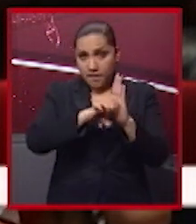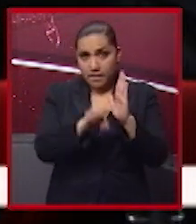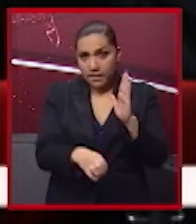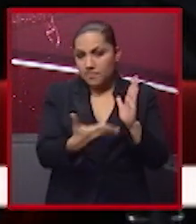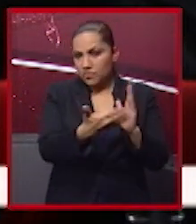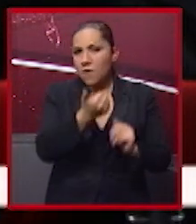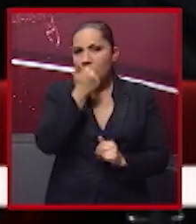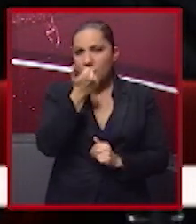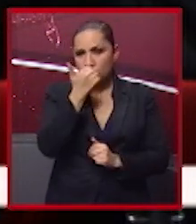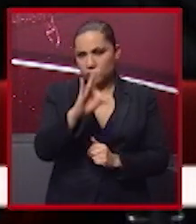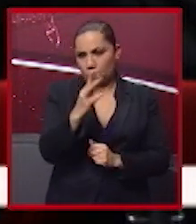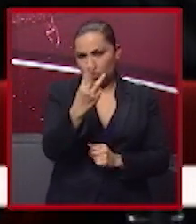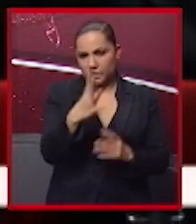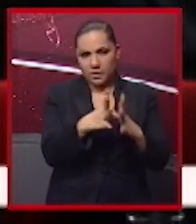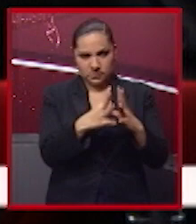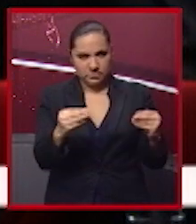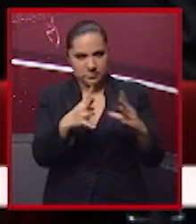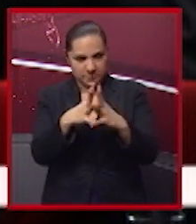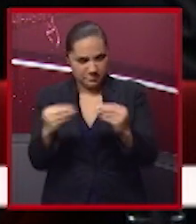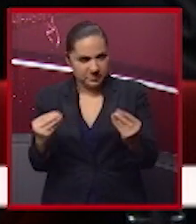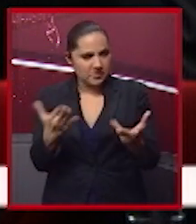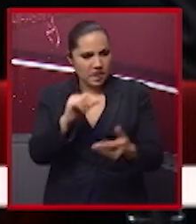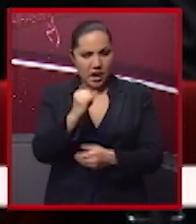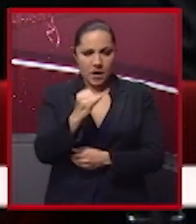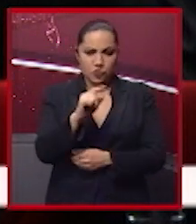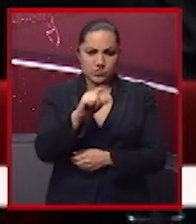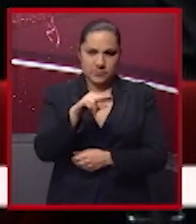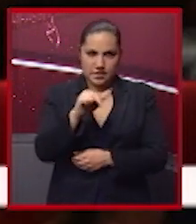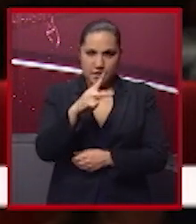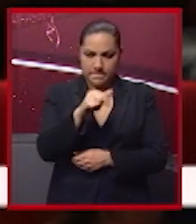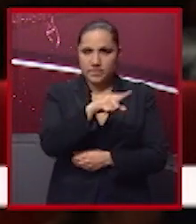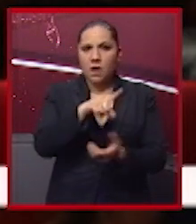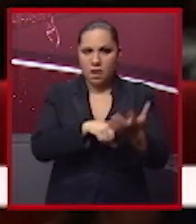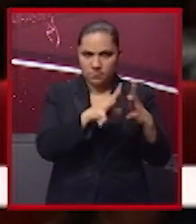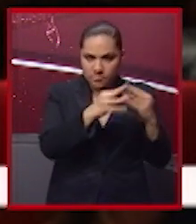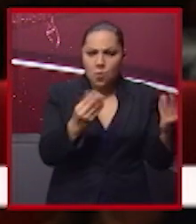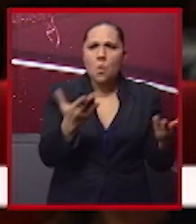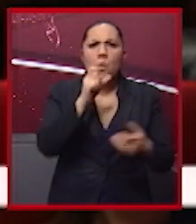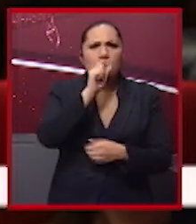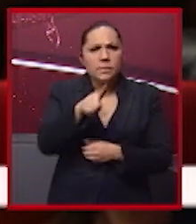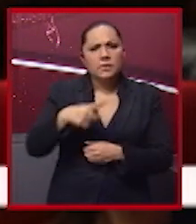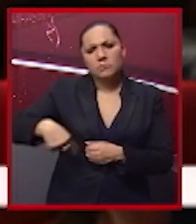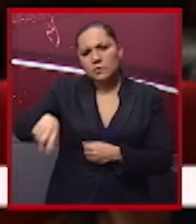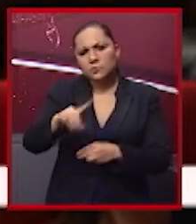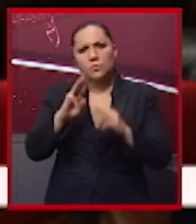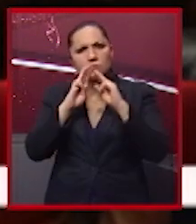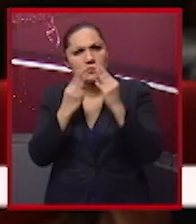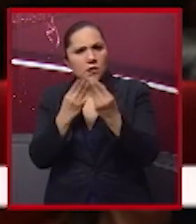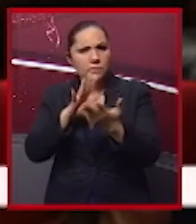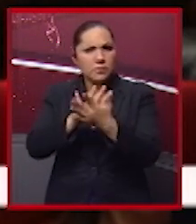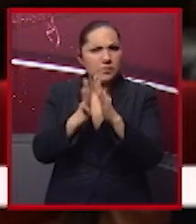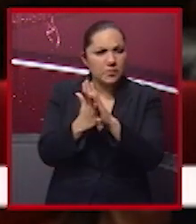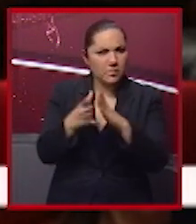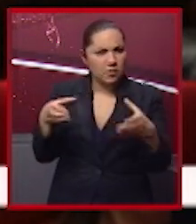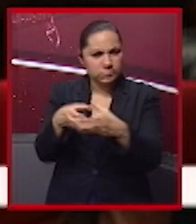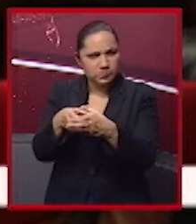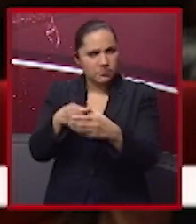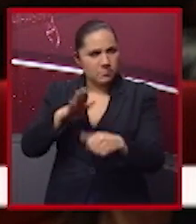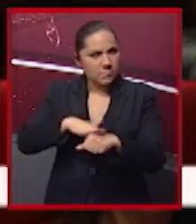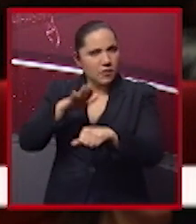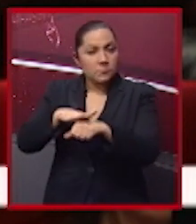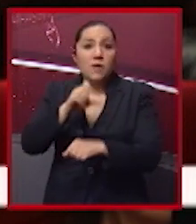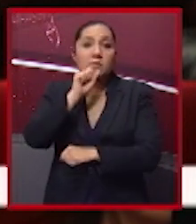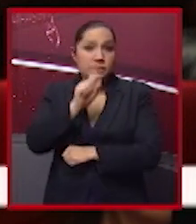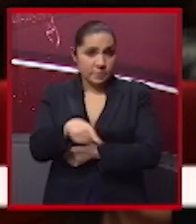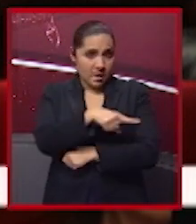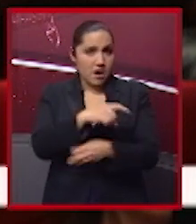asesinados en Ayotzinapa, más de 200,000 ejecuciones, desapariciones forzadas y el fenómeno de desplazamiento interno. Asimismo, se refirió al caso de Javier